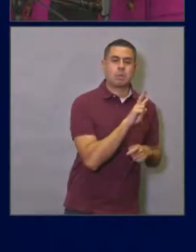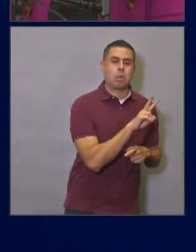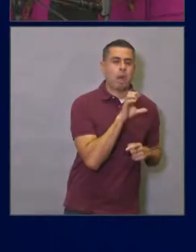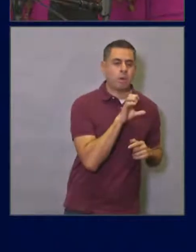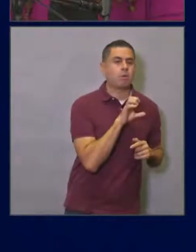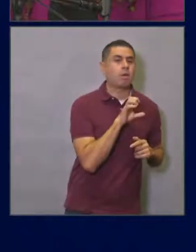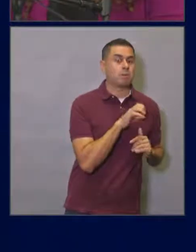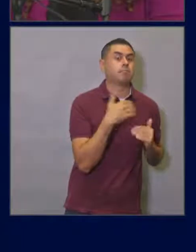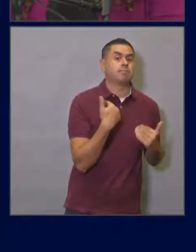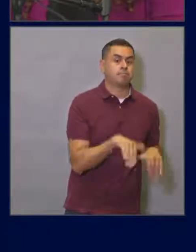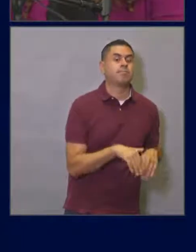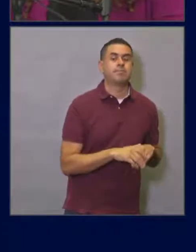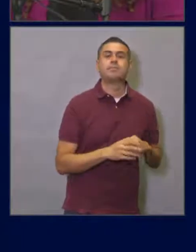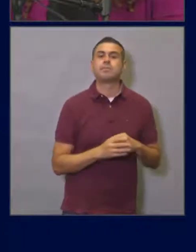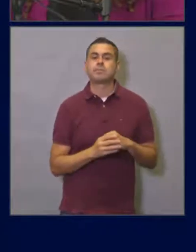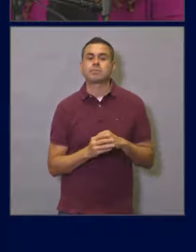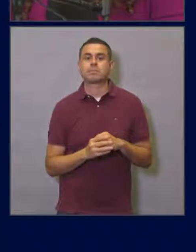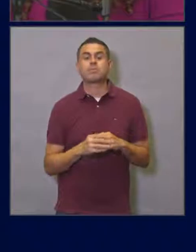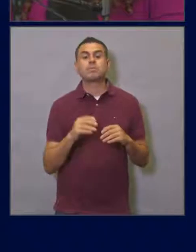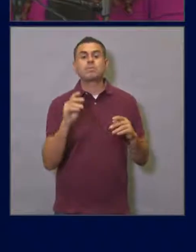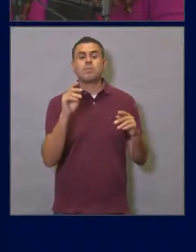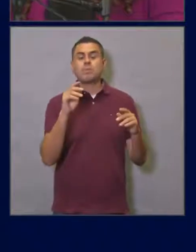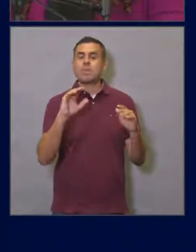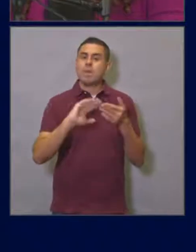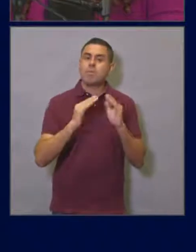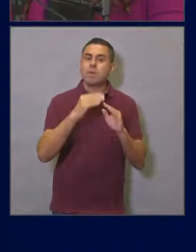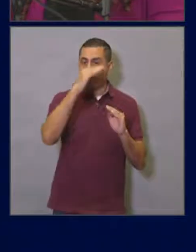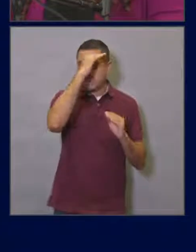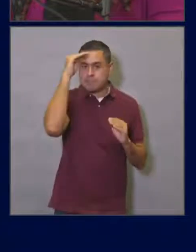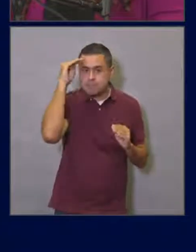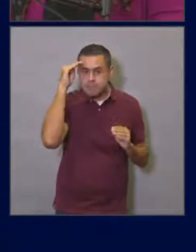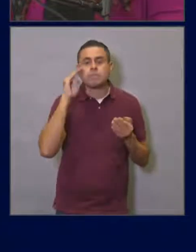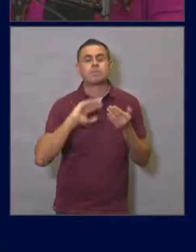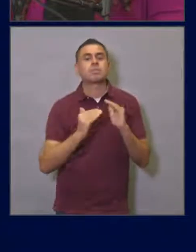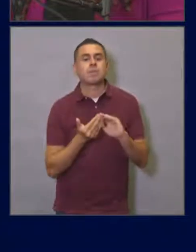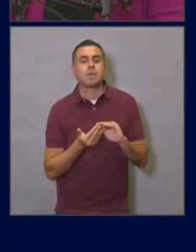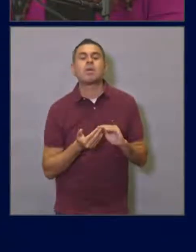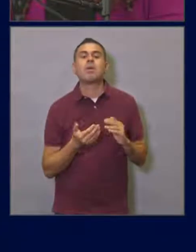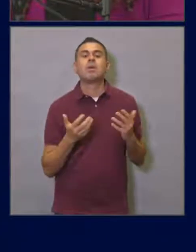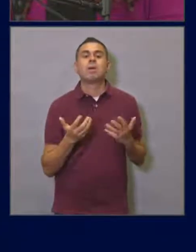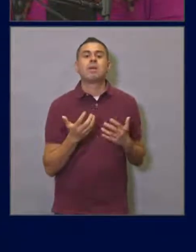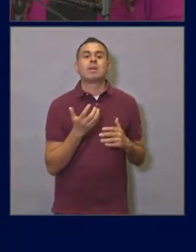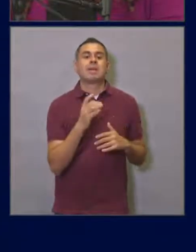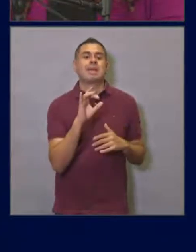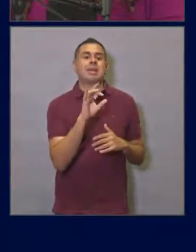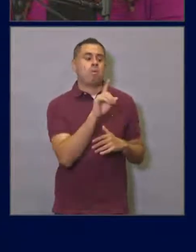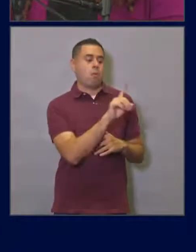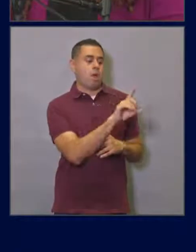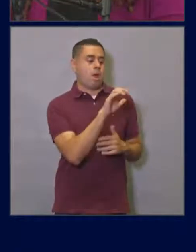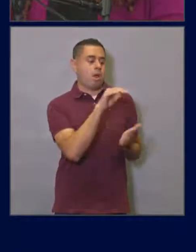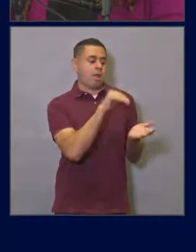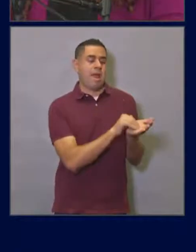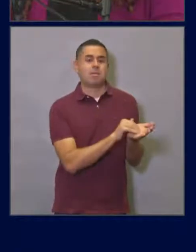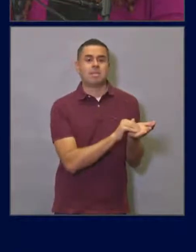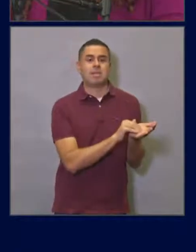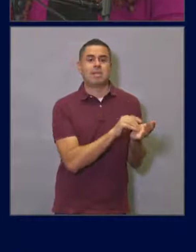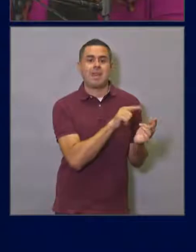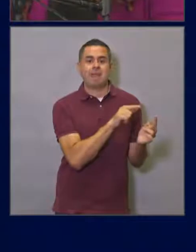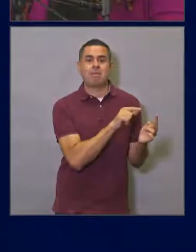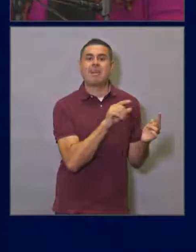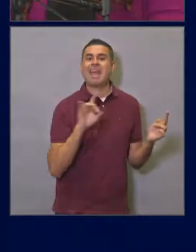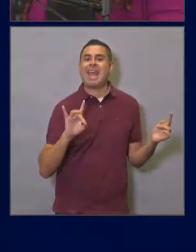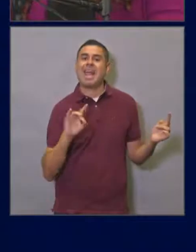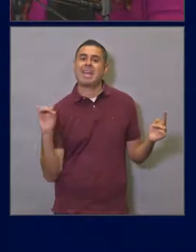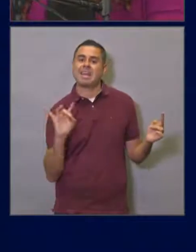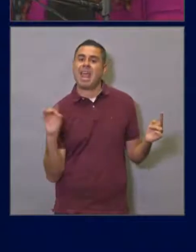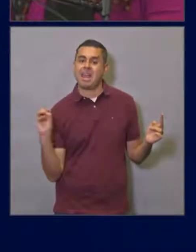los residentes afroamericanos, la línea verde, de 80 casos por cada 100,000 personas. Aquí